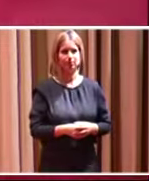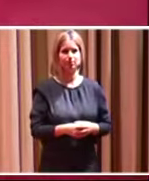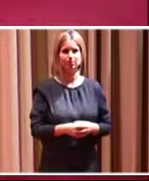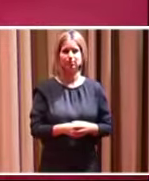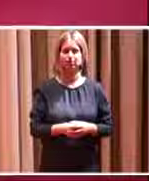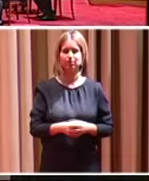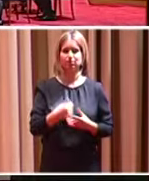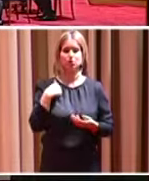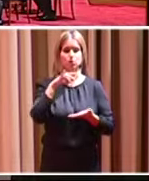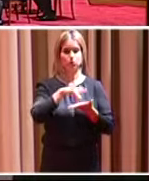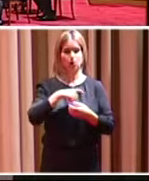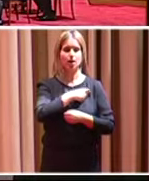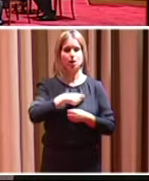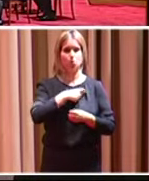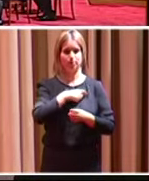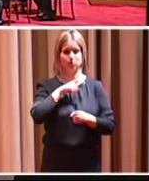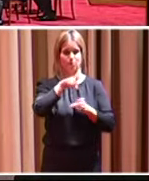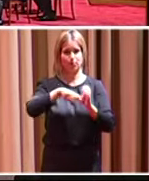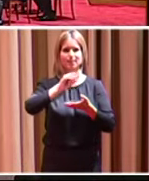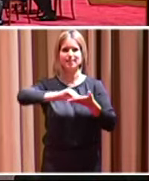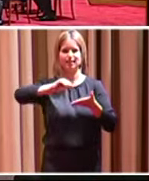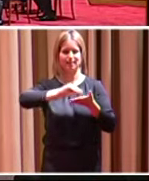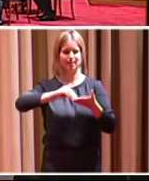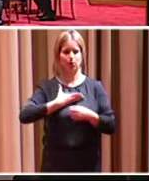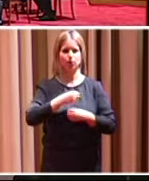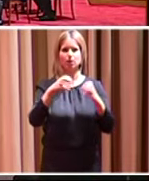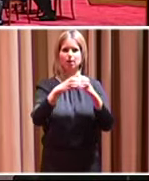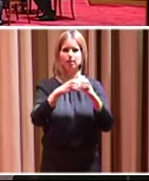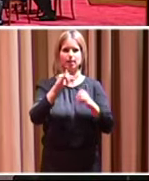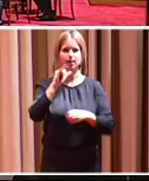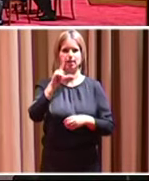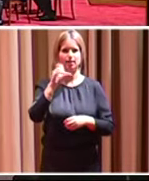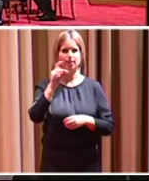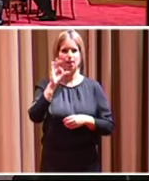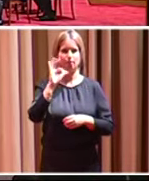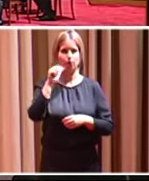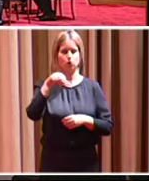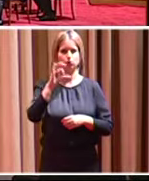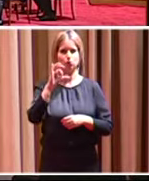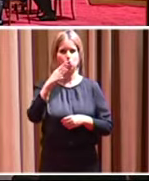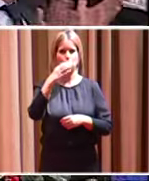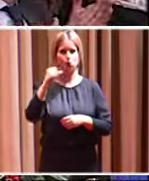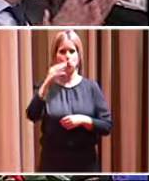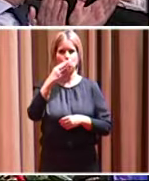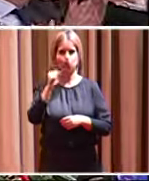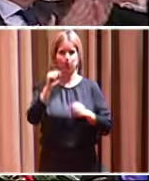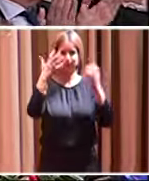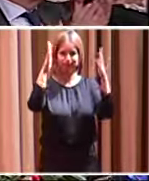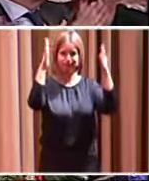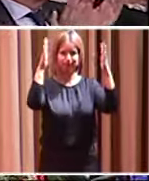Siendo asistida esta comisión por el secretario del Ayuntamiento de Granada, don Ildefonso Cobo.